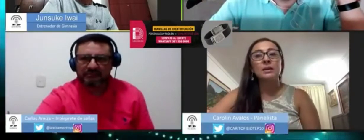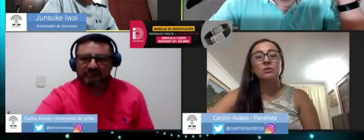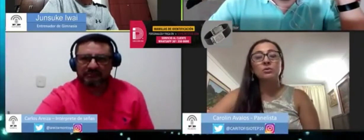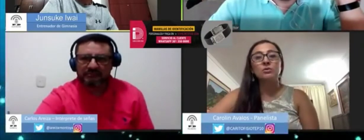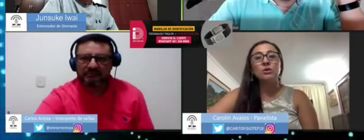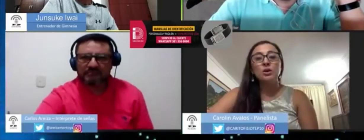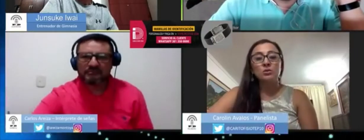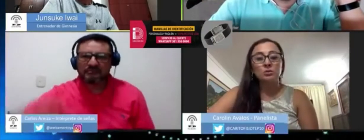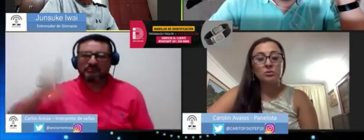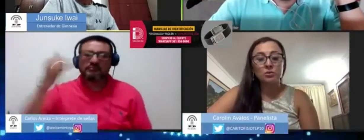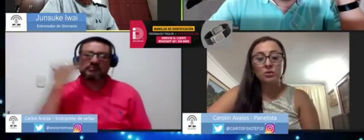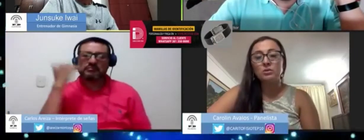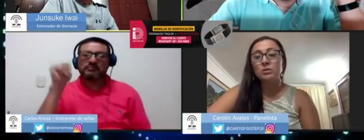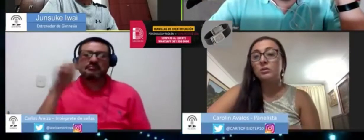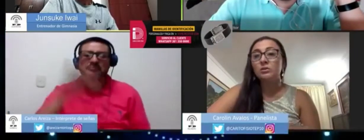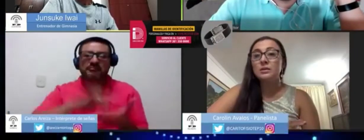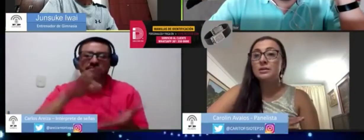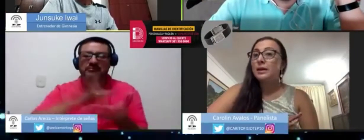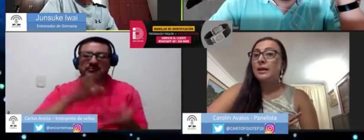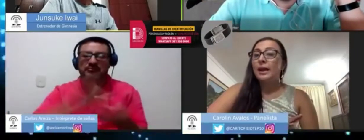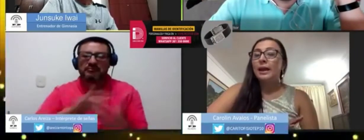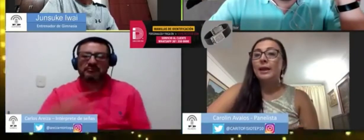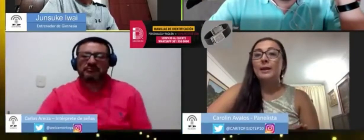entrenar con nosotros. Entonces,